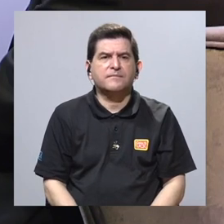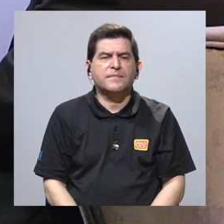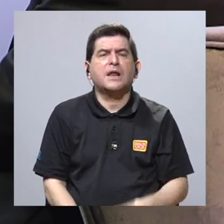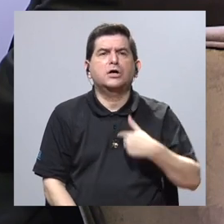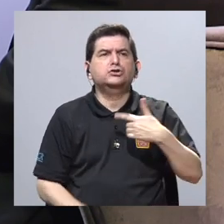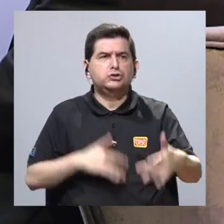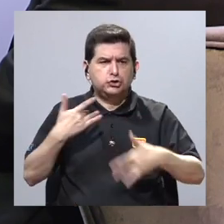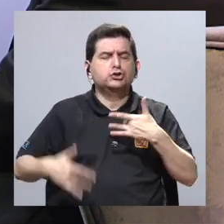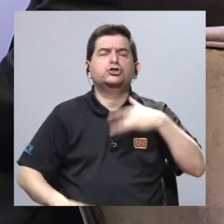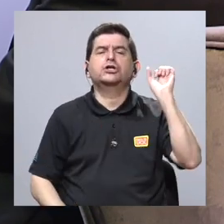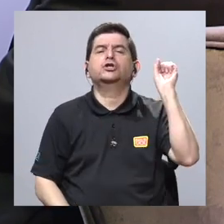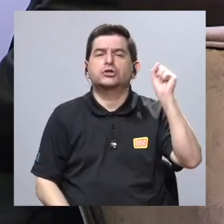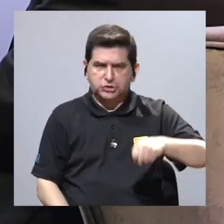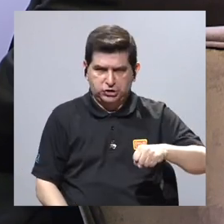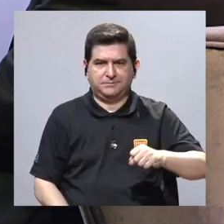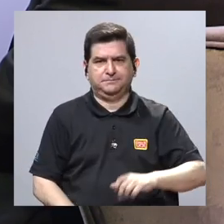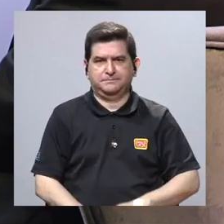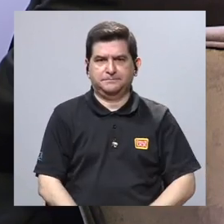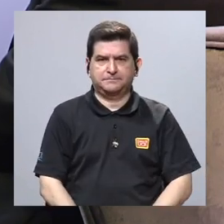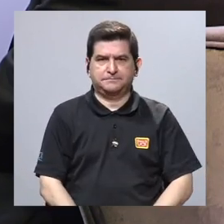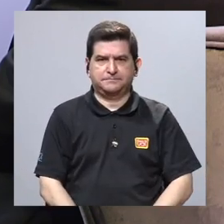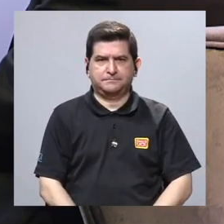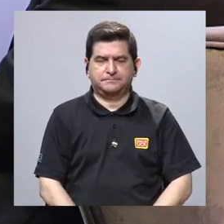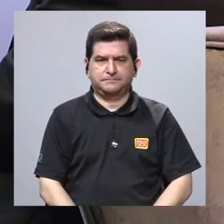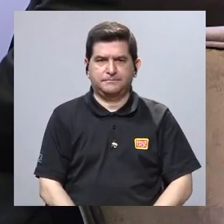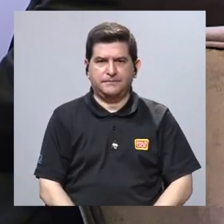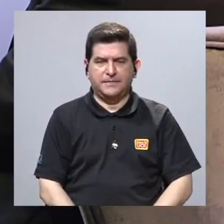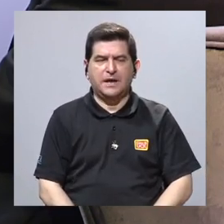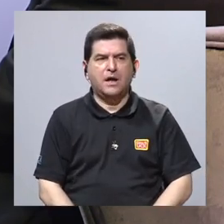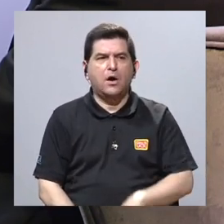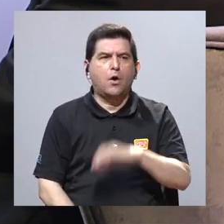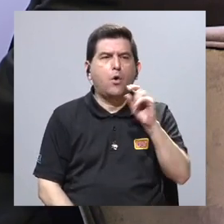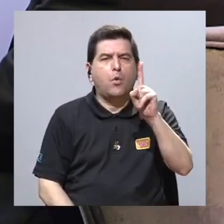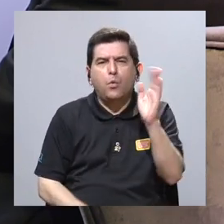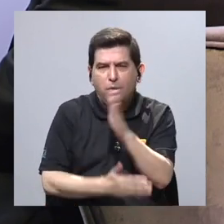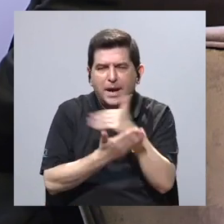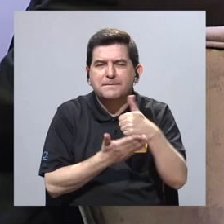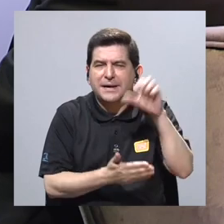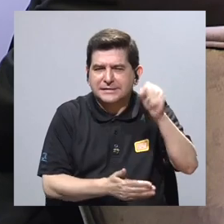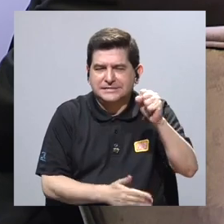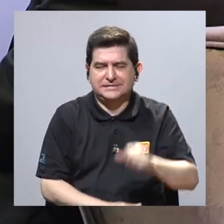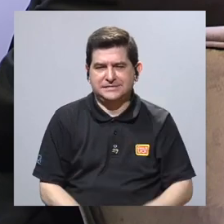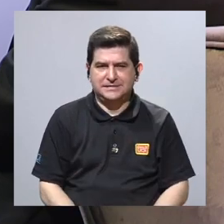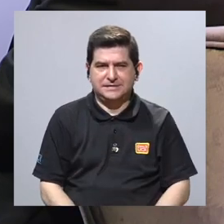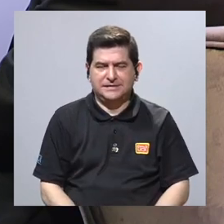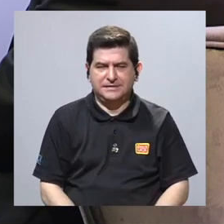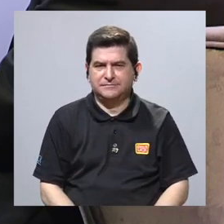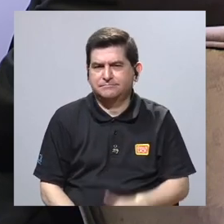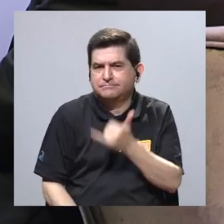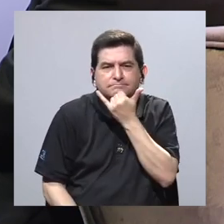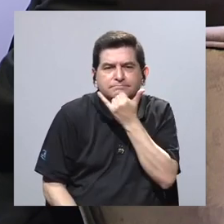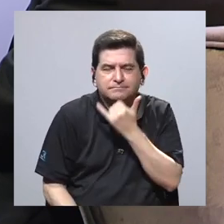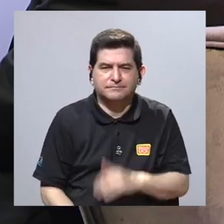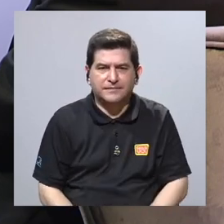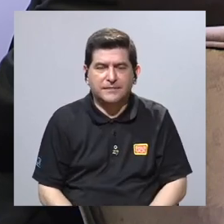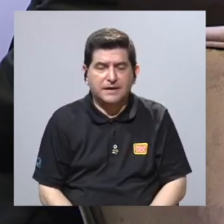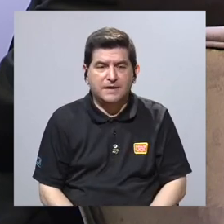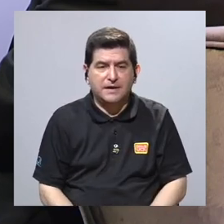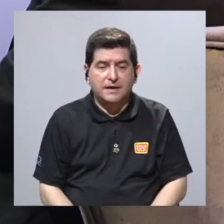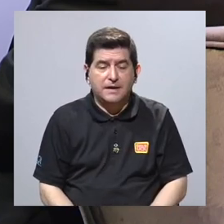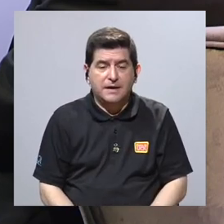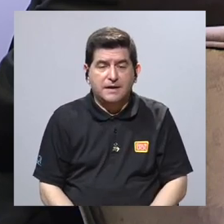Yo siento que sí, por lo menos en parte. Lo que sucede es que, digamos, las medidas, por ejemplo,